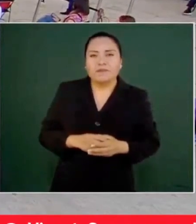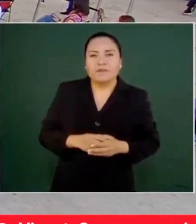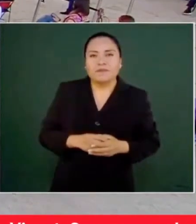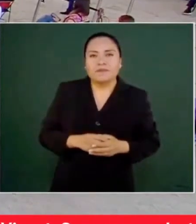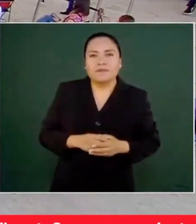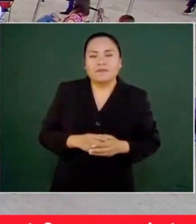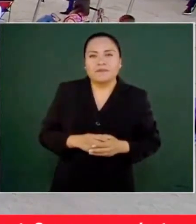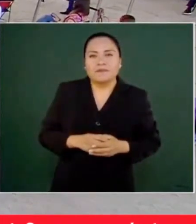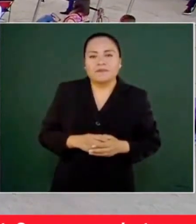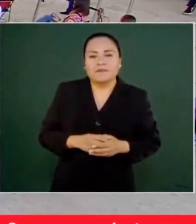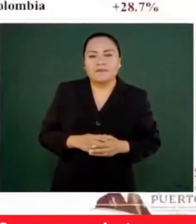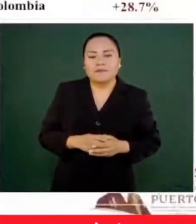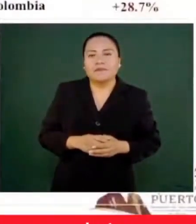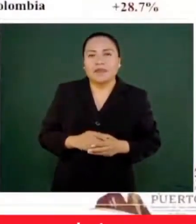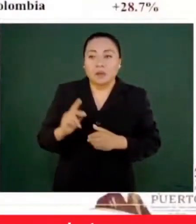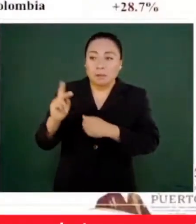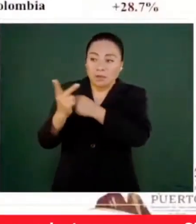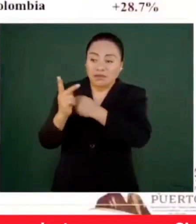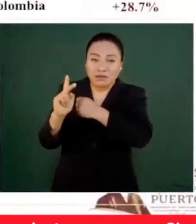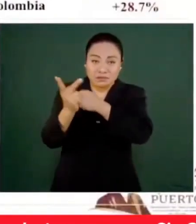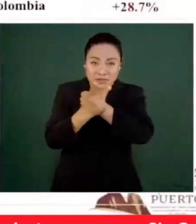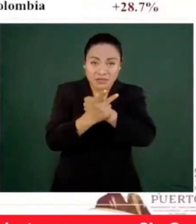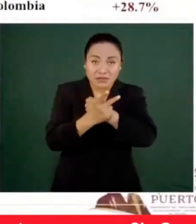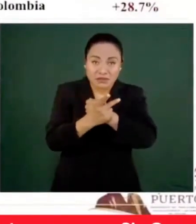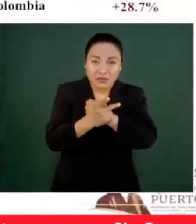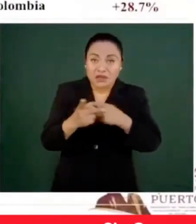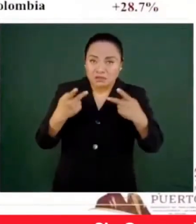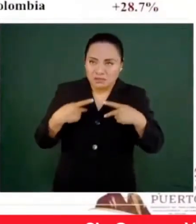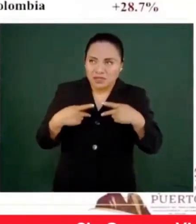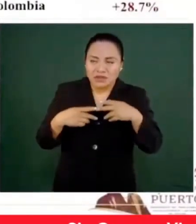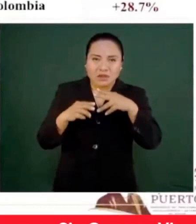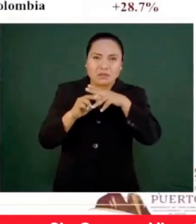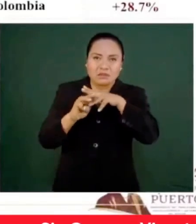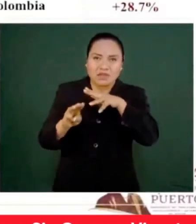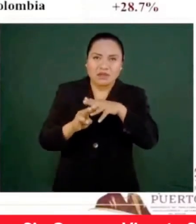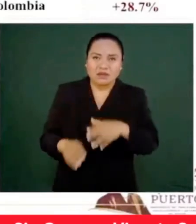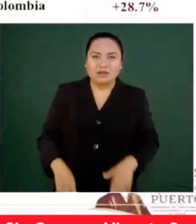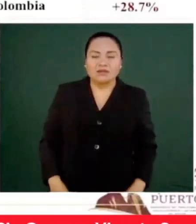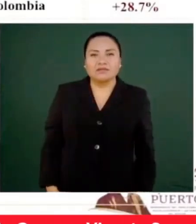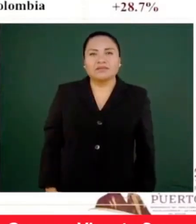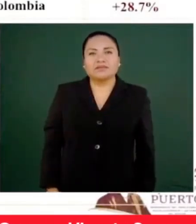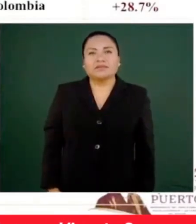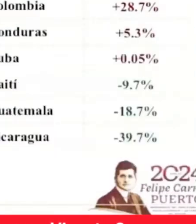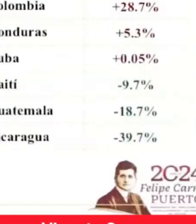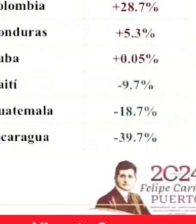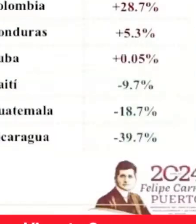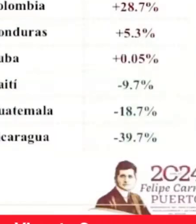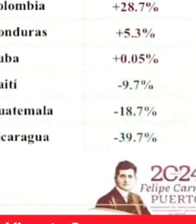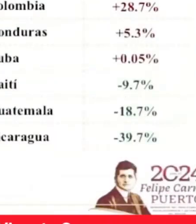principales países de migrantes que pasan por México,